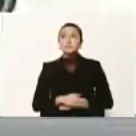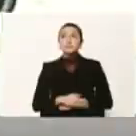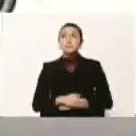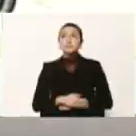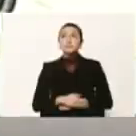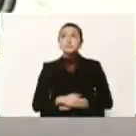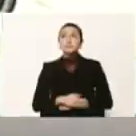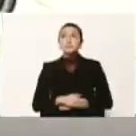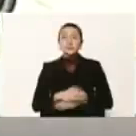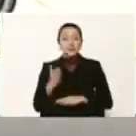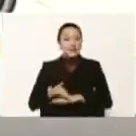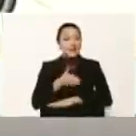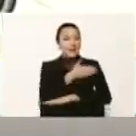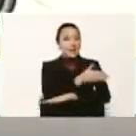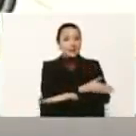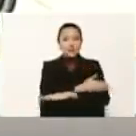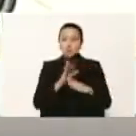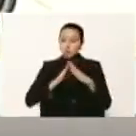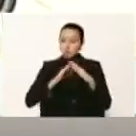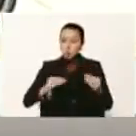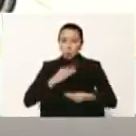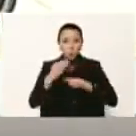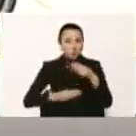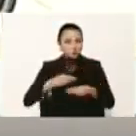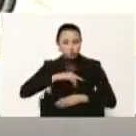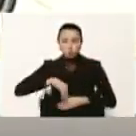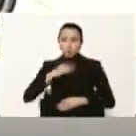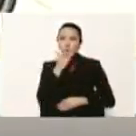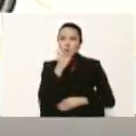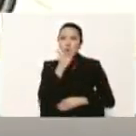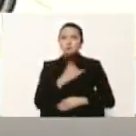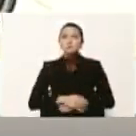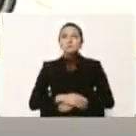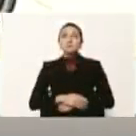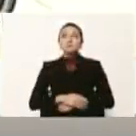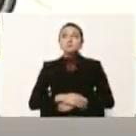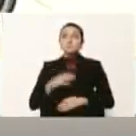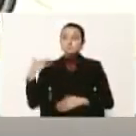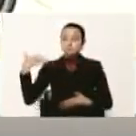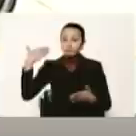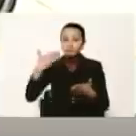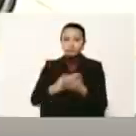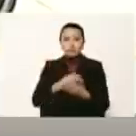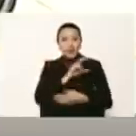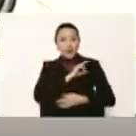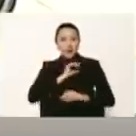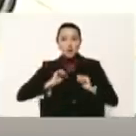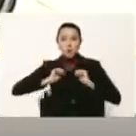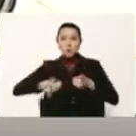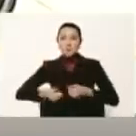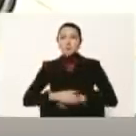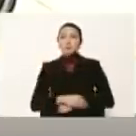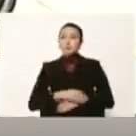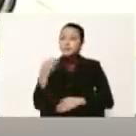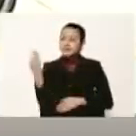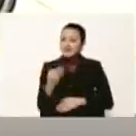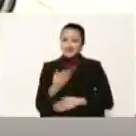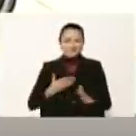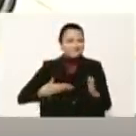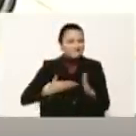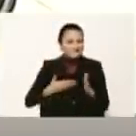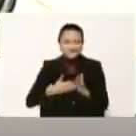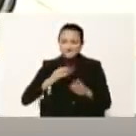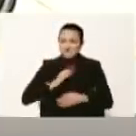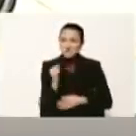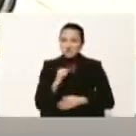el antecedente de todo lo que nos ha pasado desde el mes de enero para acá, siempre era el ataque a los